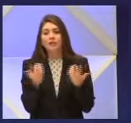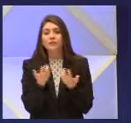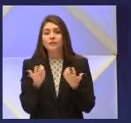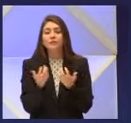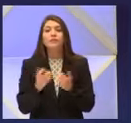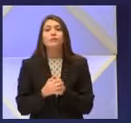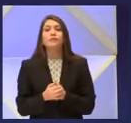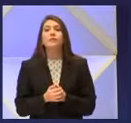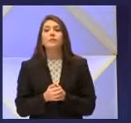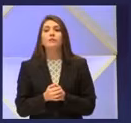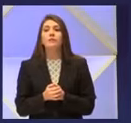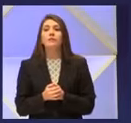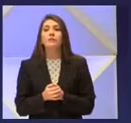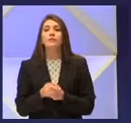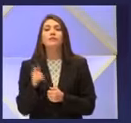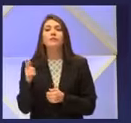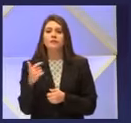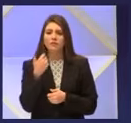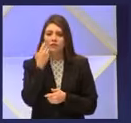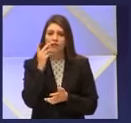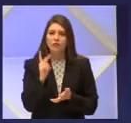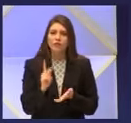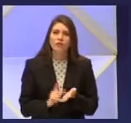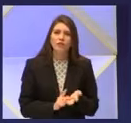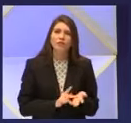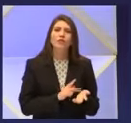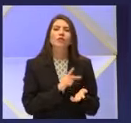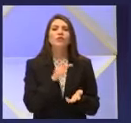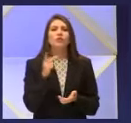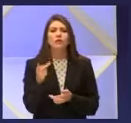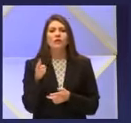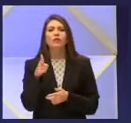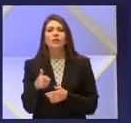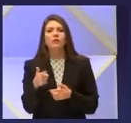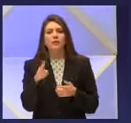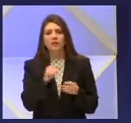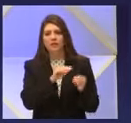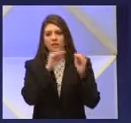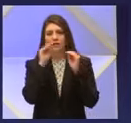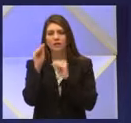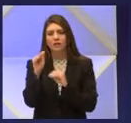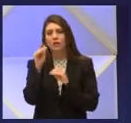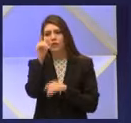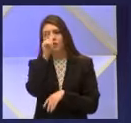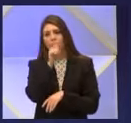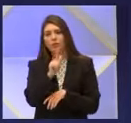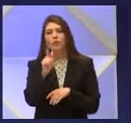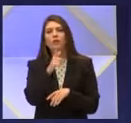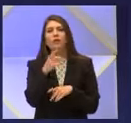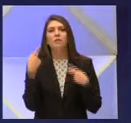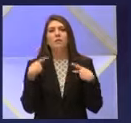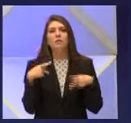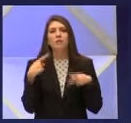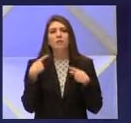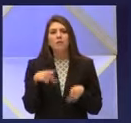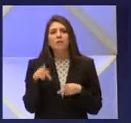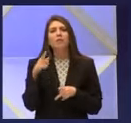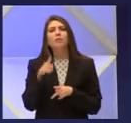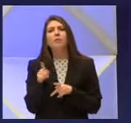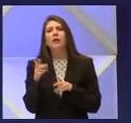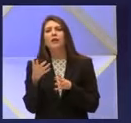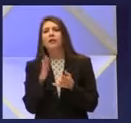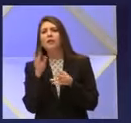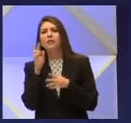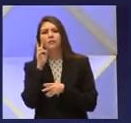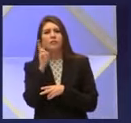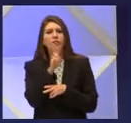lleve nuevamente seres humanos a la luna para descender en algún punto